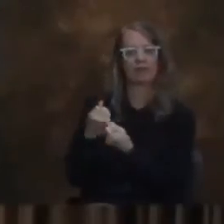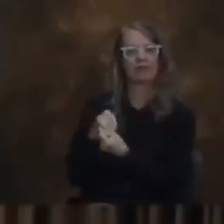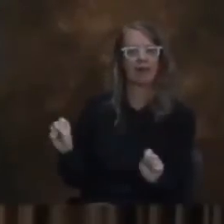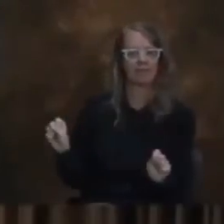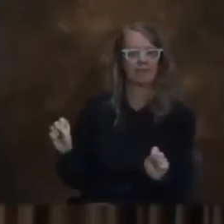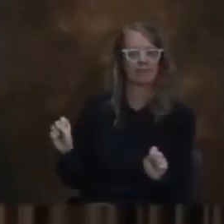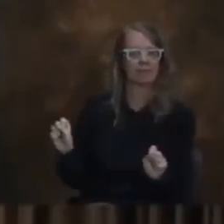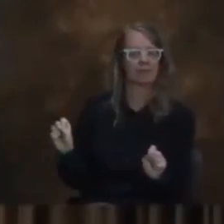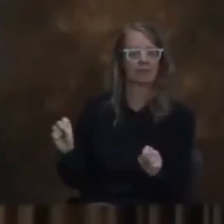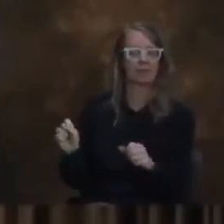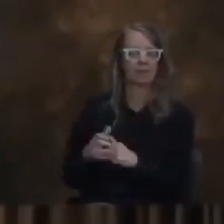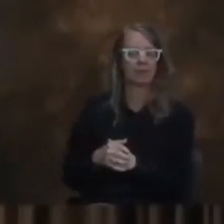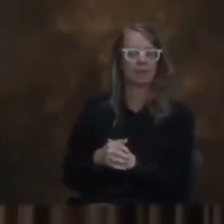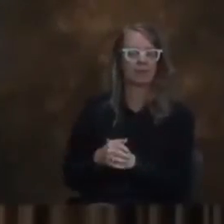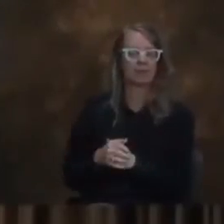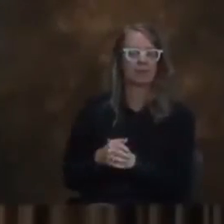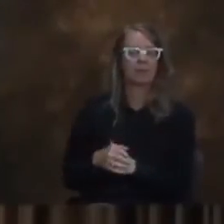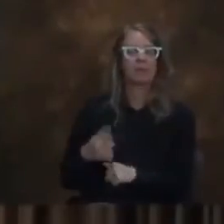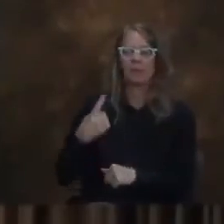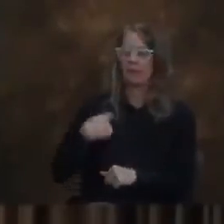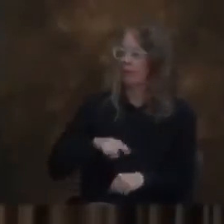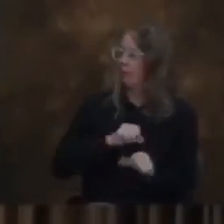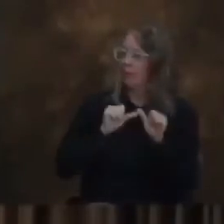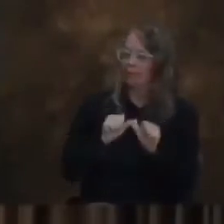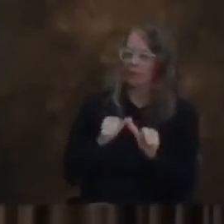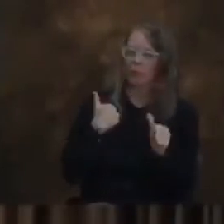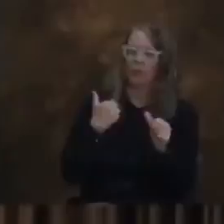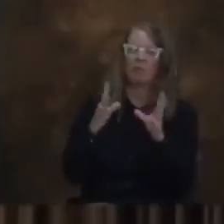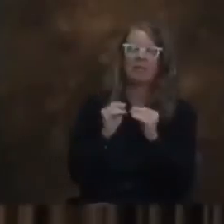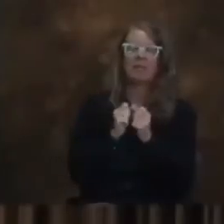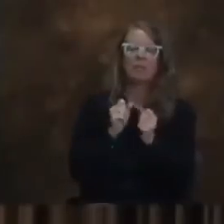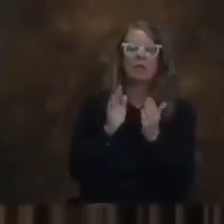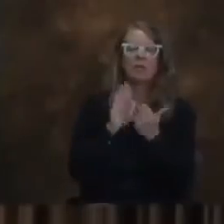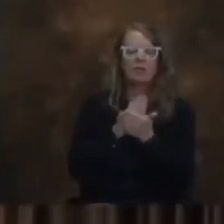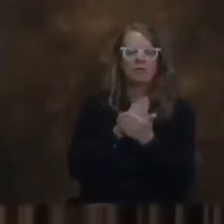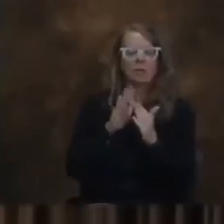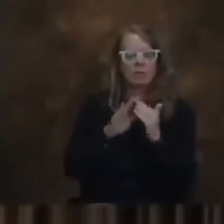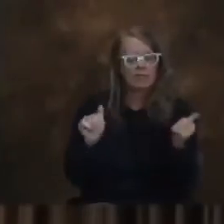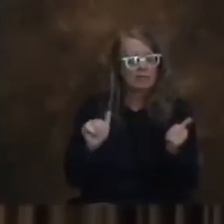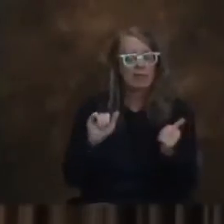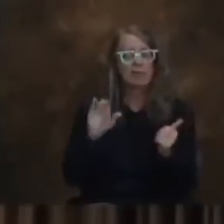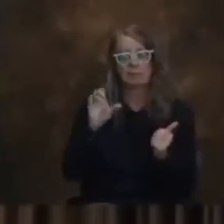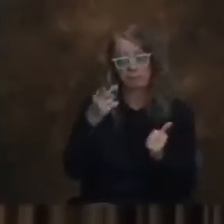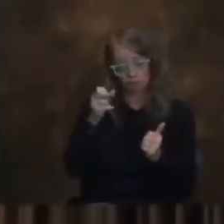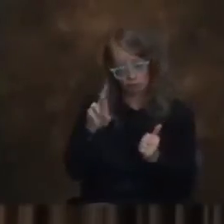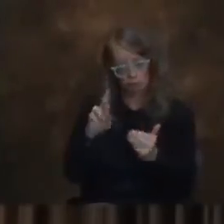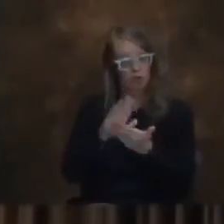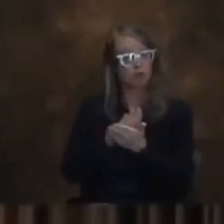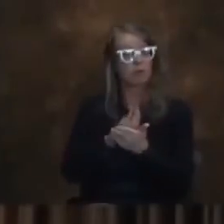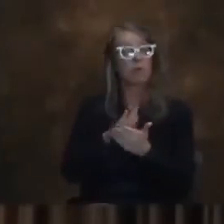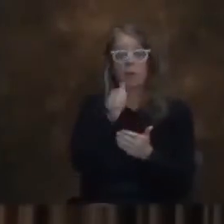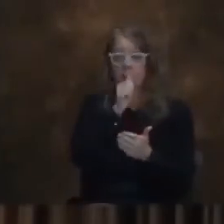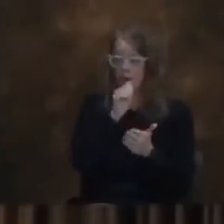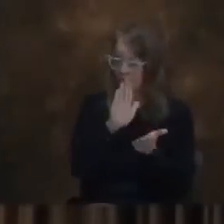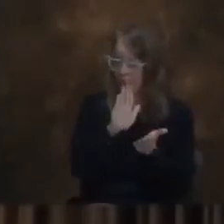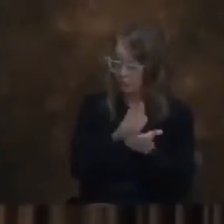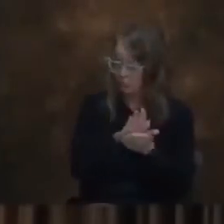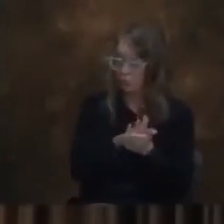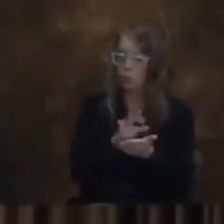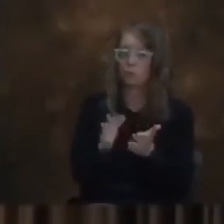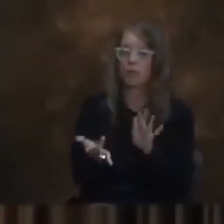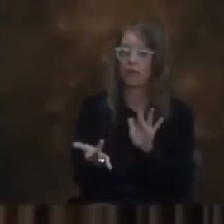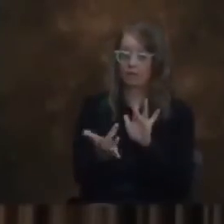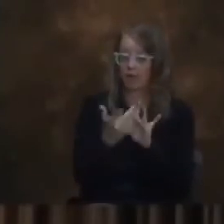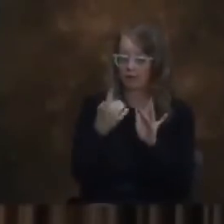seguro y seguimos reuniones con personas en nuestro sistema escolar y nos echarían y privadas